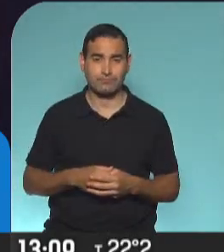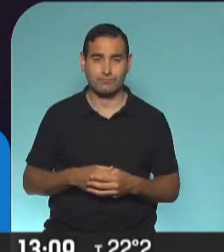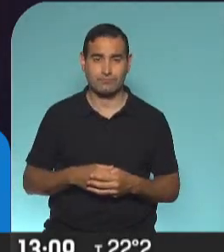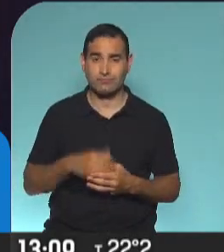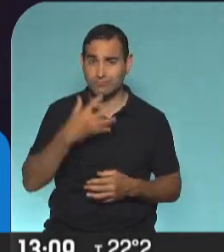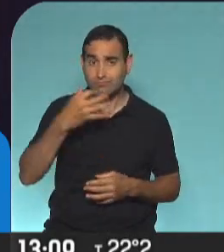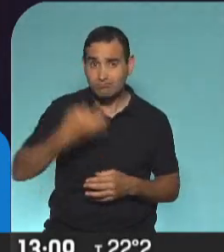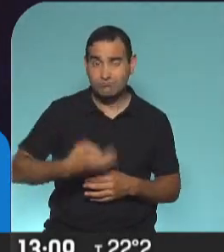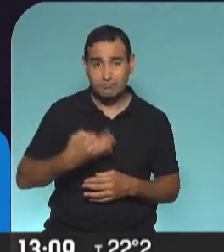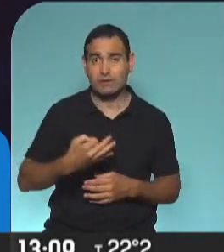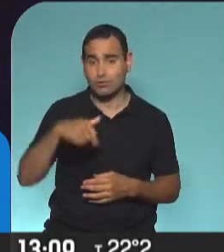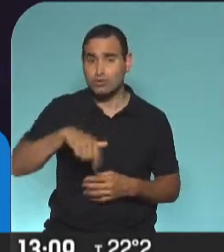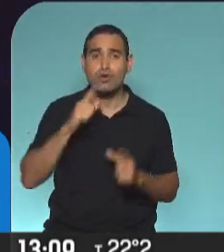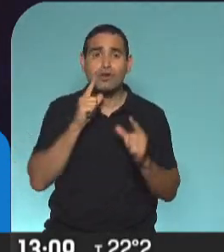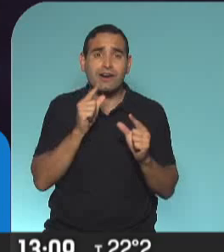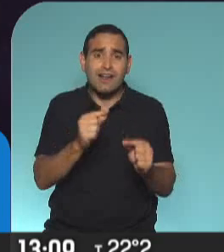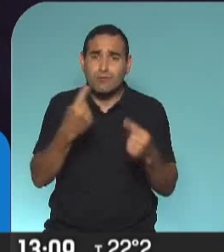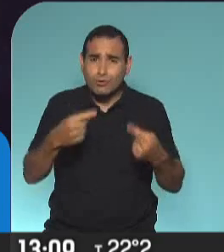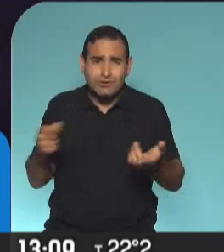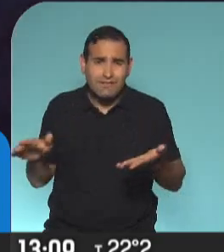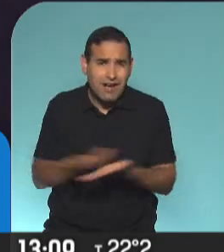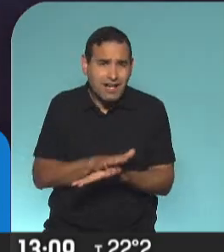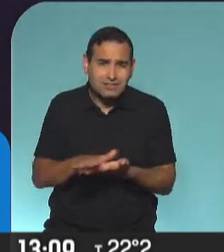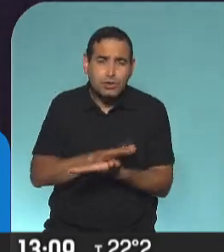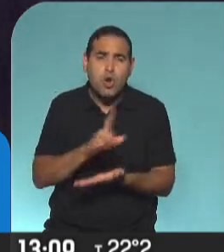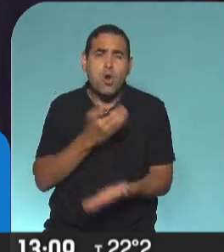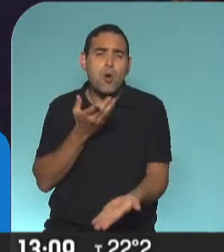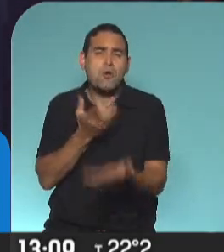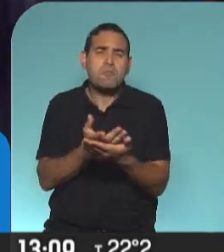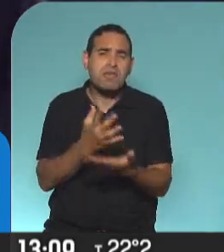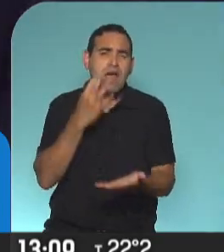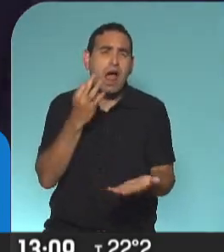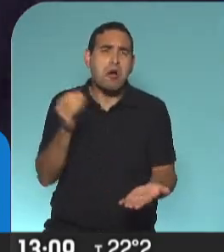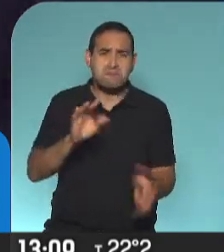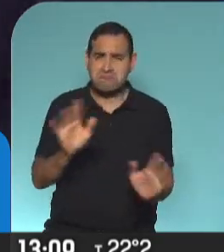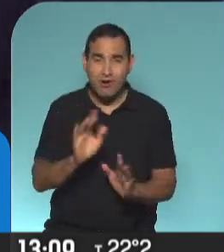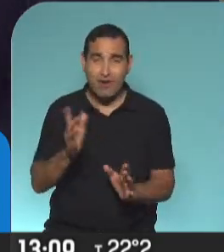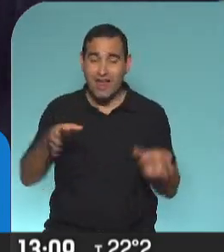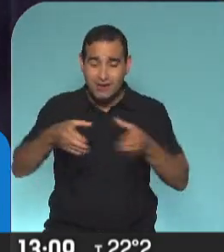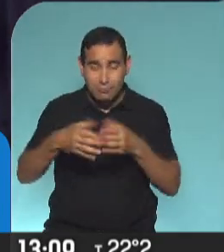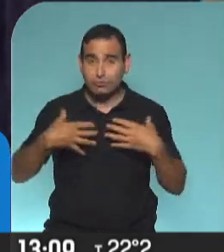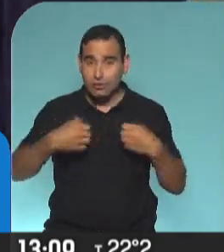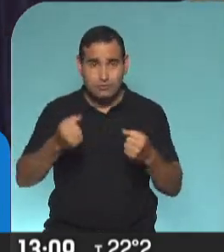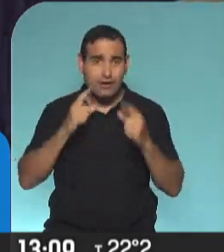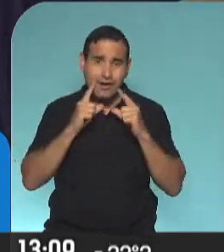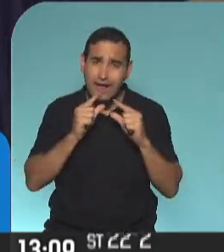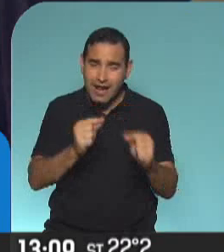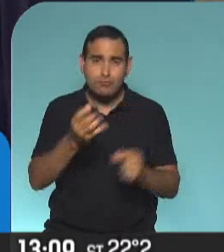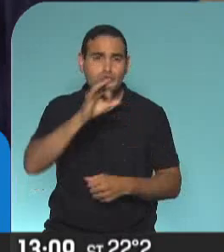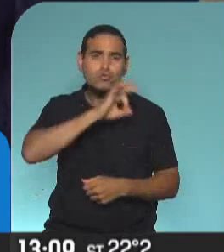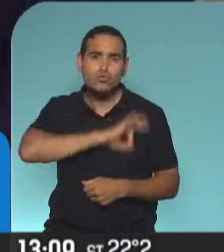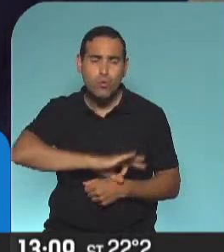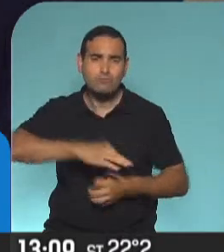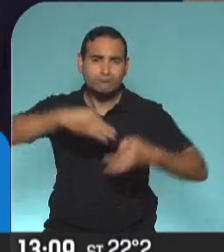ver, estamos reclamando lo básico, ¿no? No estamos pidiendo una locura. Todo el equipo de salud está reclamando un salario